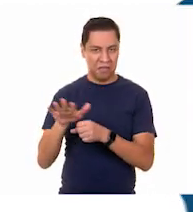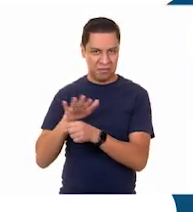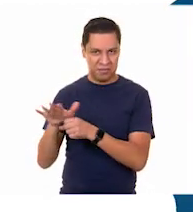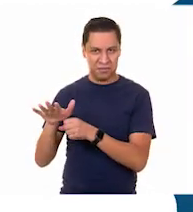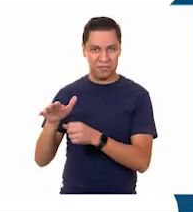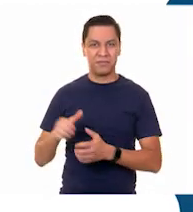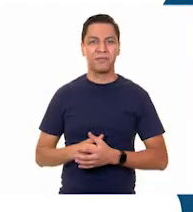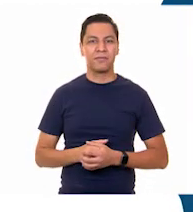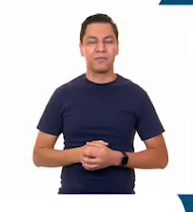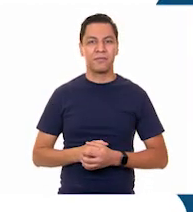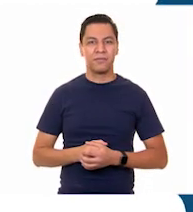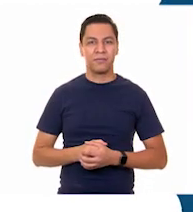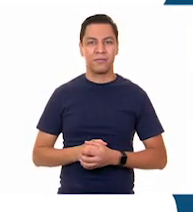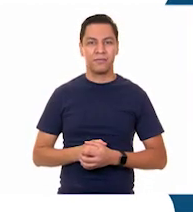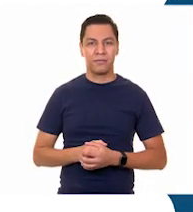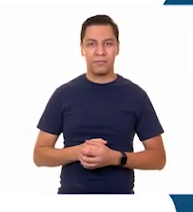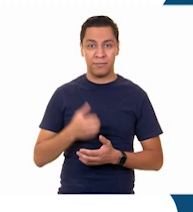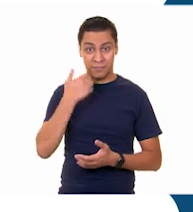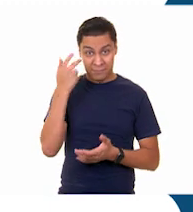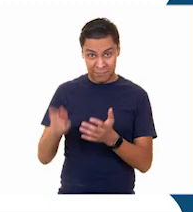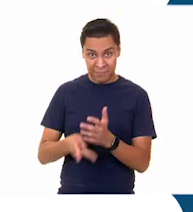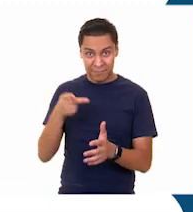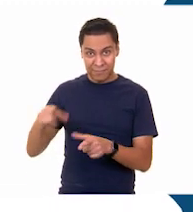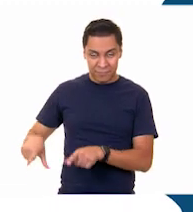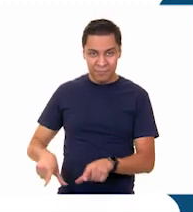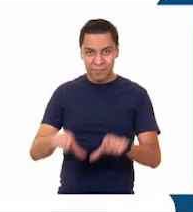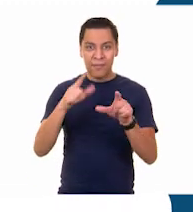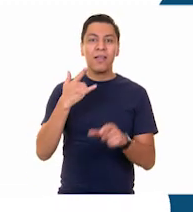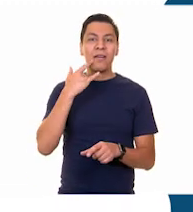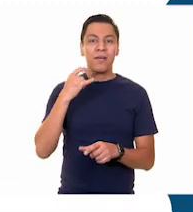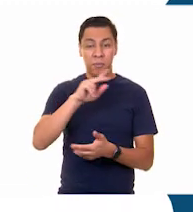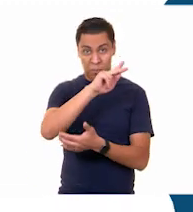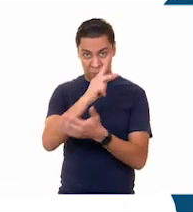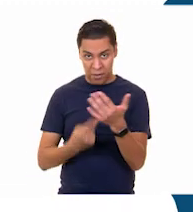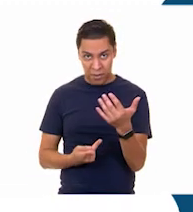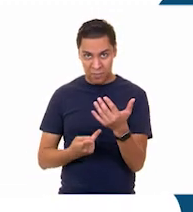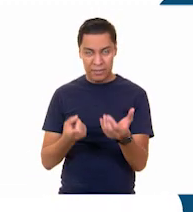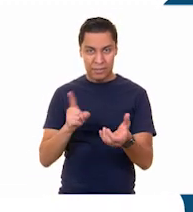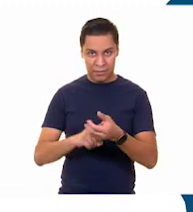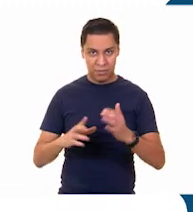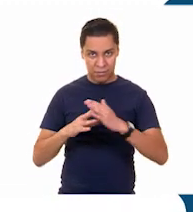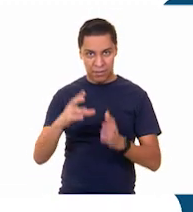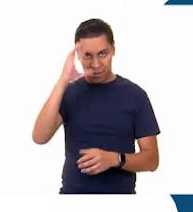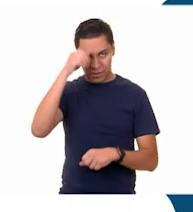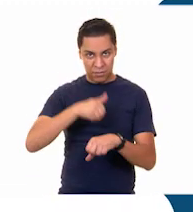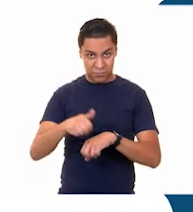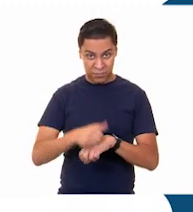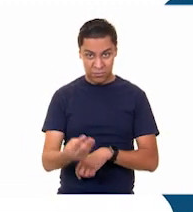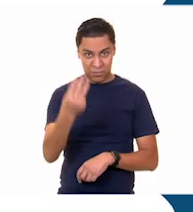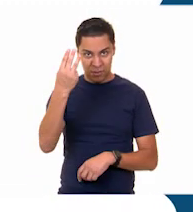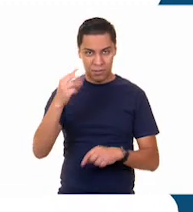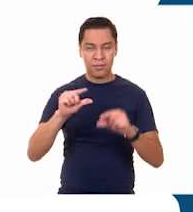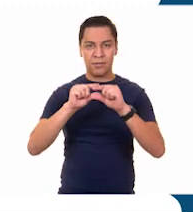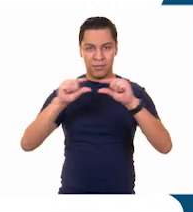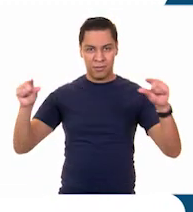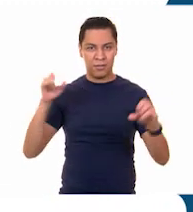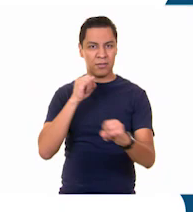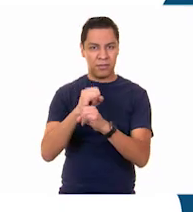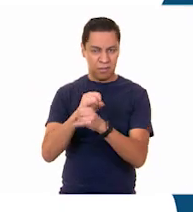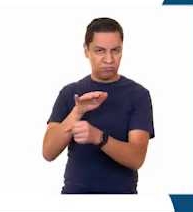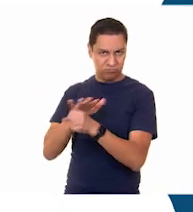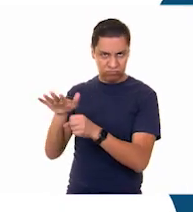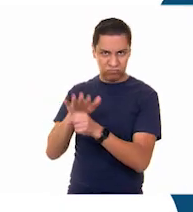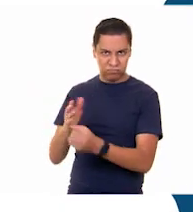conalitech.sep.gov.mx. Si quieres volver a ver los programas de Aprende en Casa, los puedes encontrar en la siguiente liga: